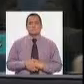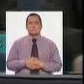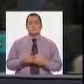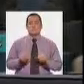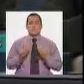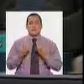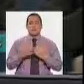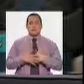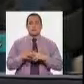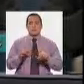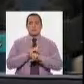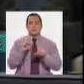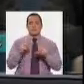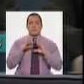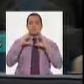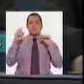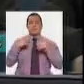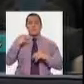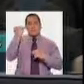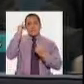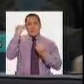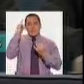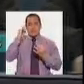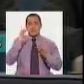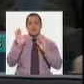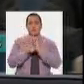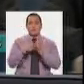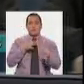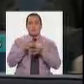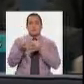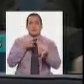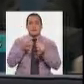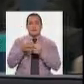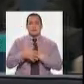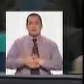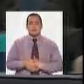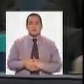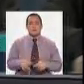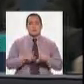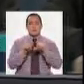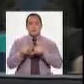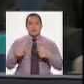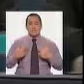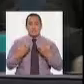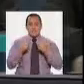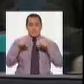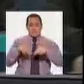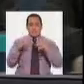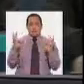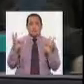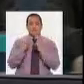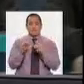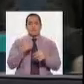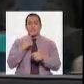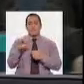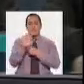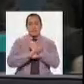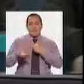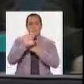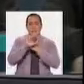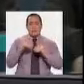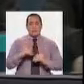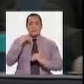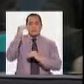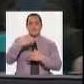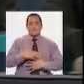Bueno, no vamos a entrar en hipótesis. Lo que sí le puedo decir que la intención de esa reunión fue defender el